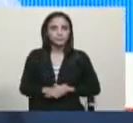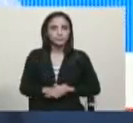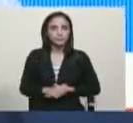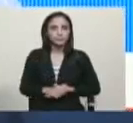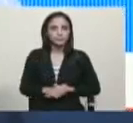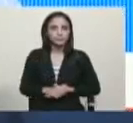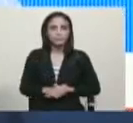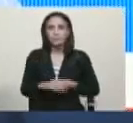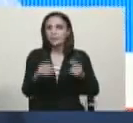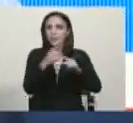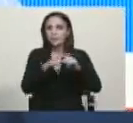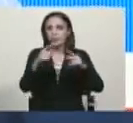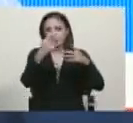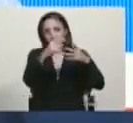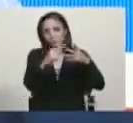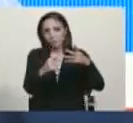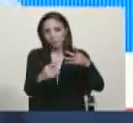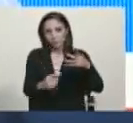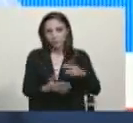de Lagunilla,